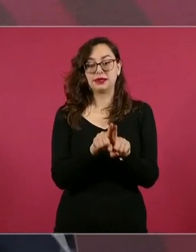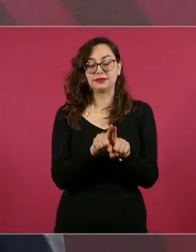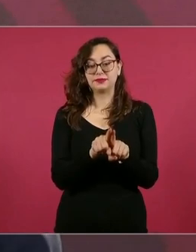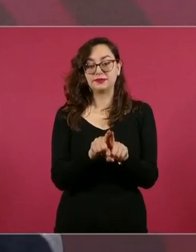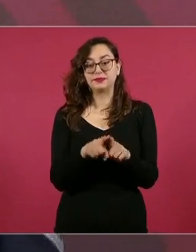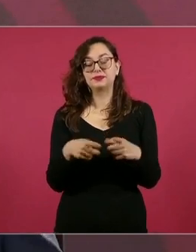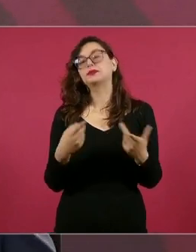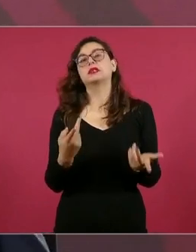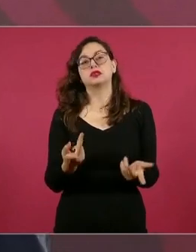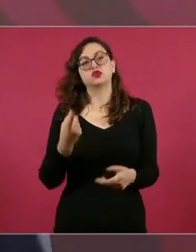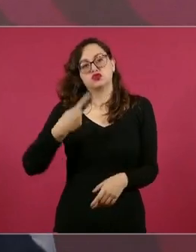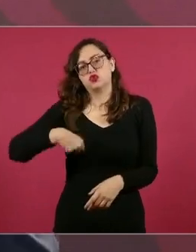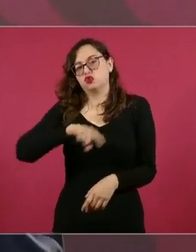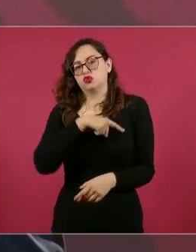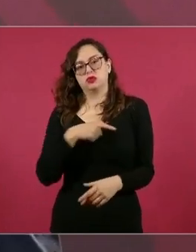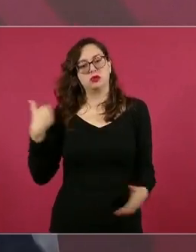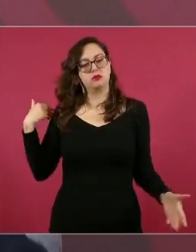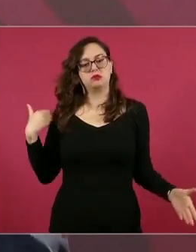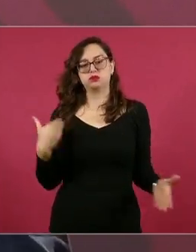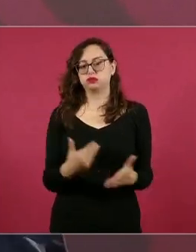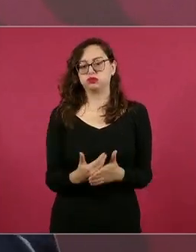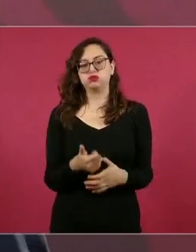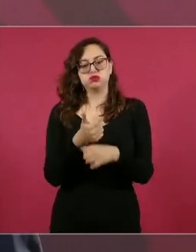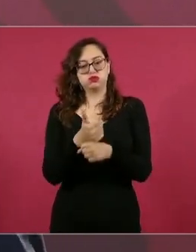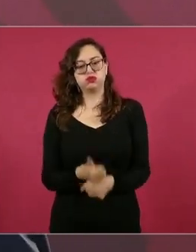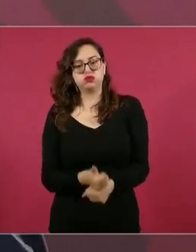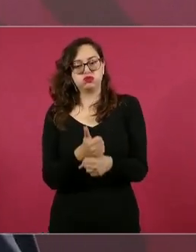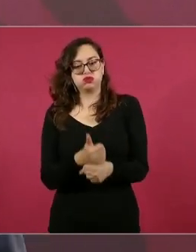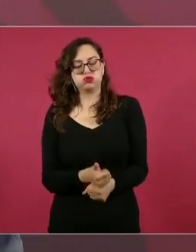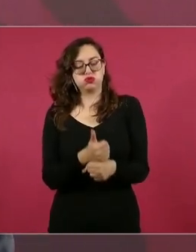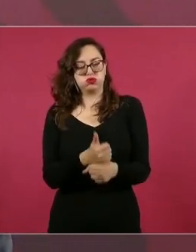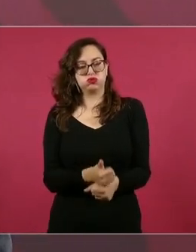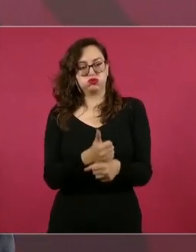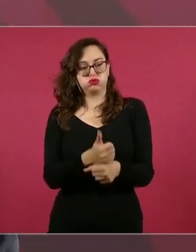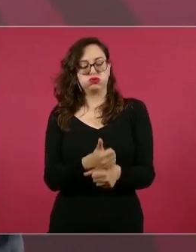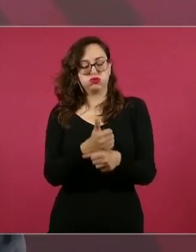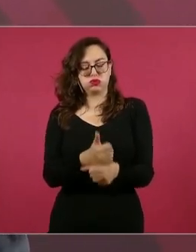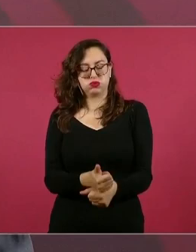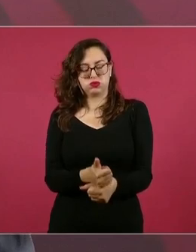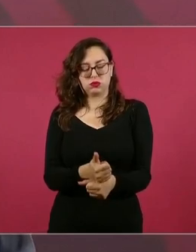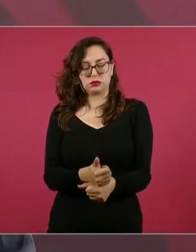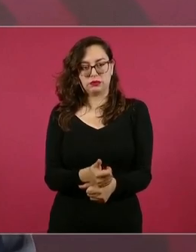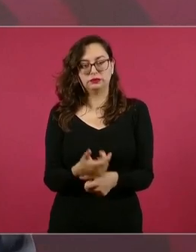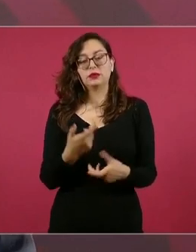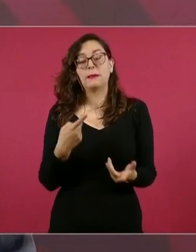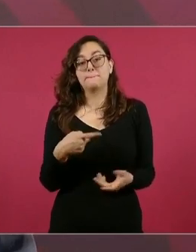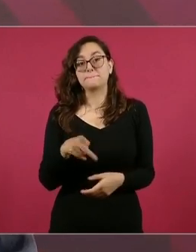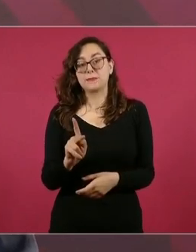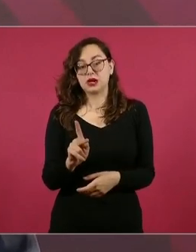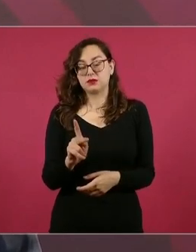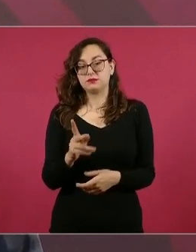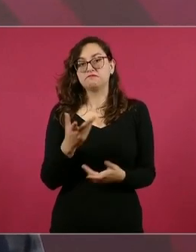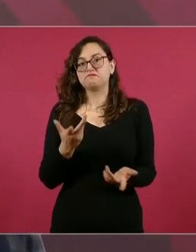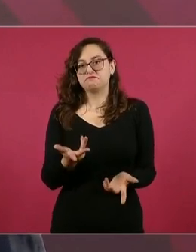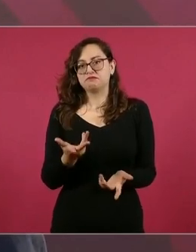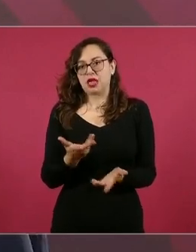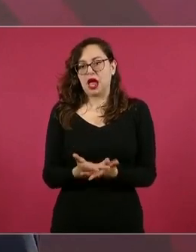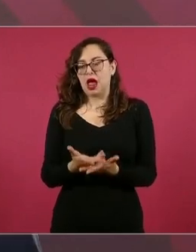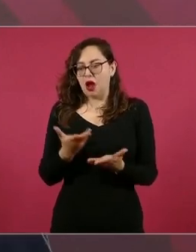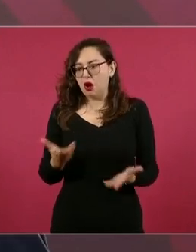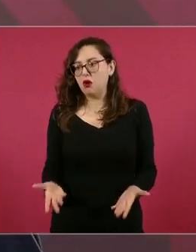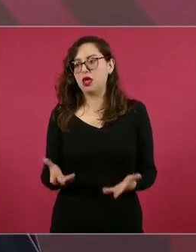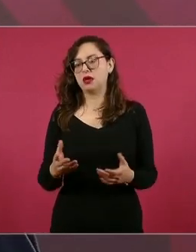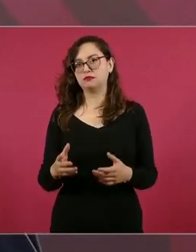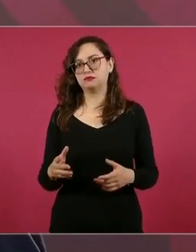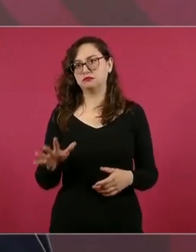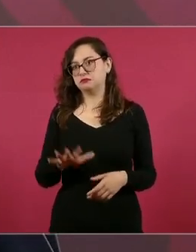fuese por este medio de comunicación